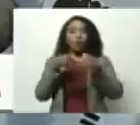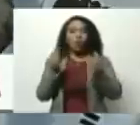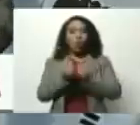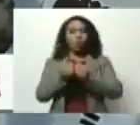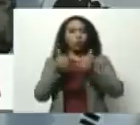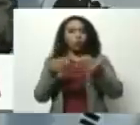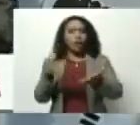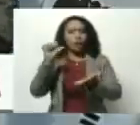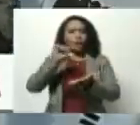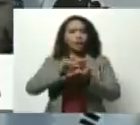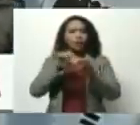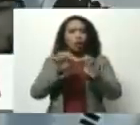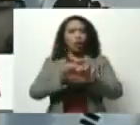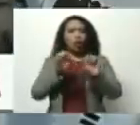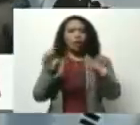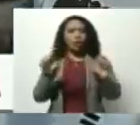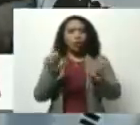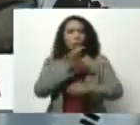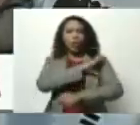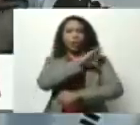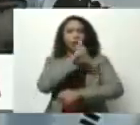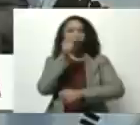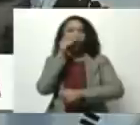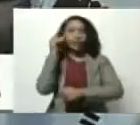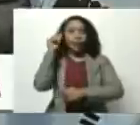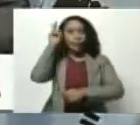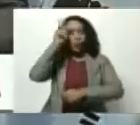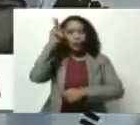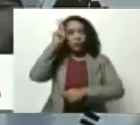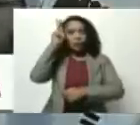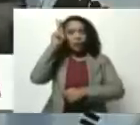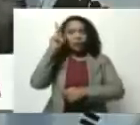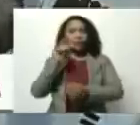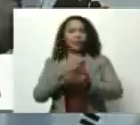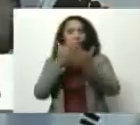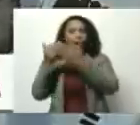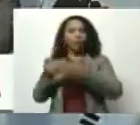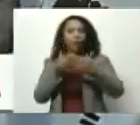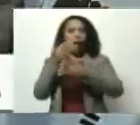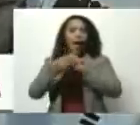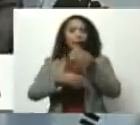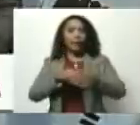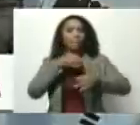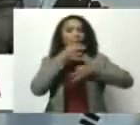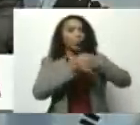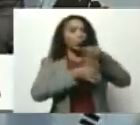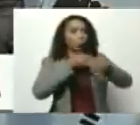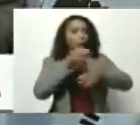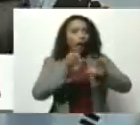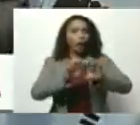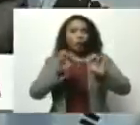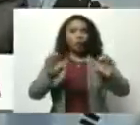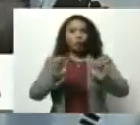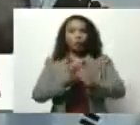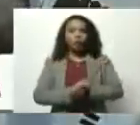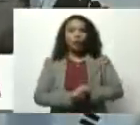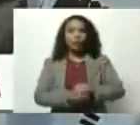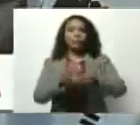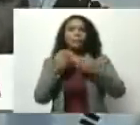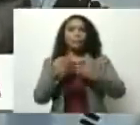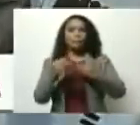los centros educativos, con los directores, con los profesores, con los estudiantes, y dan charlas educativas